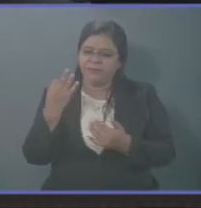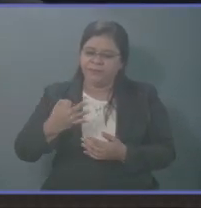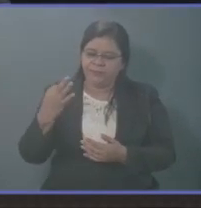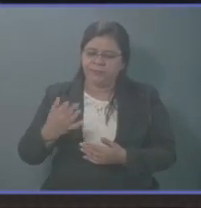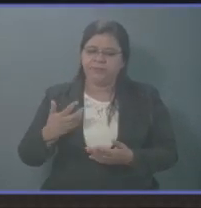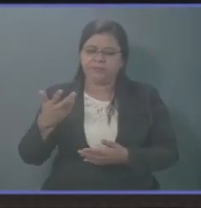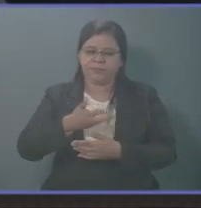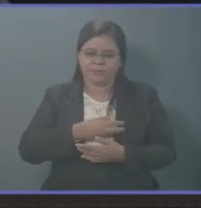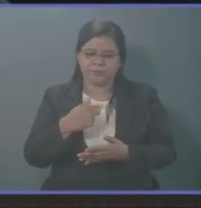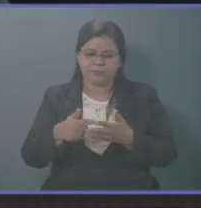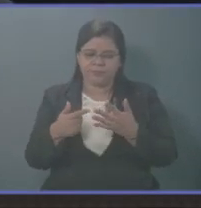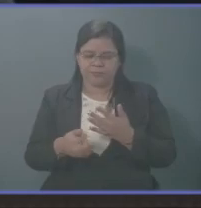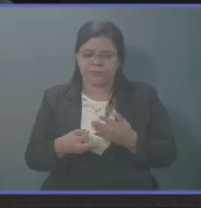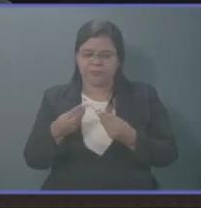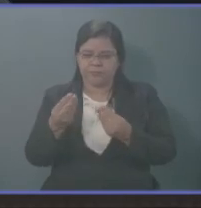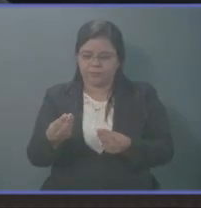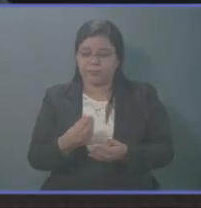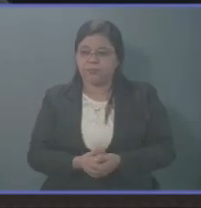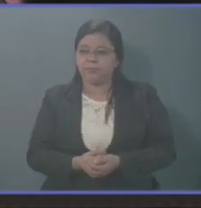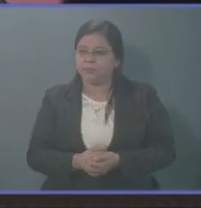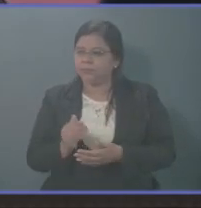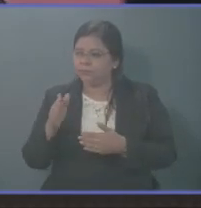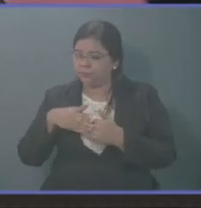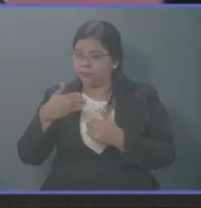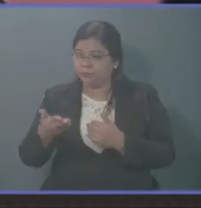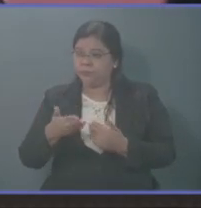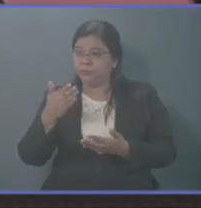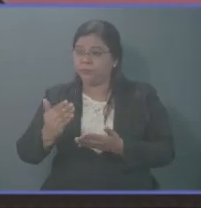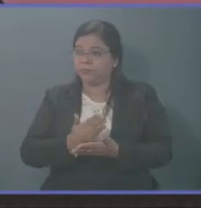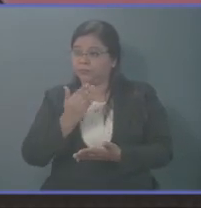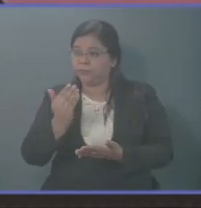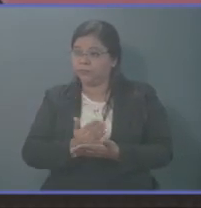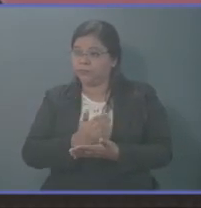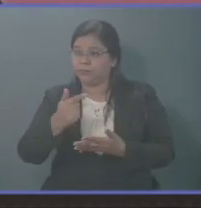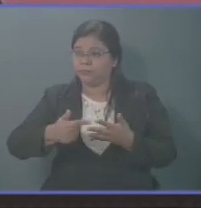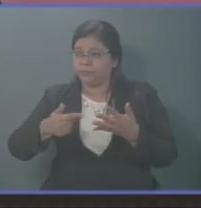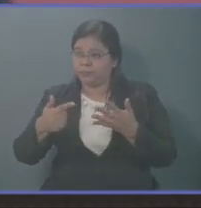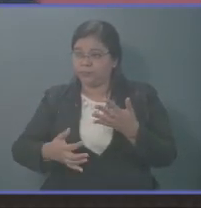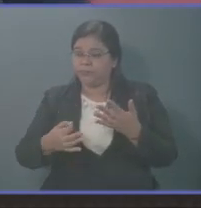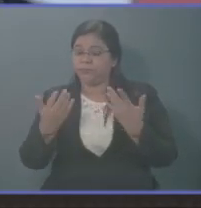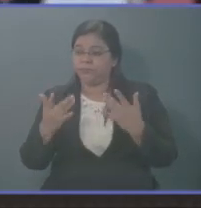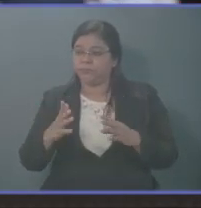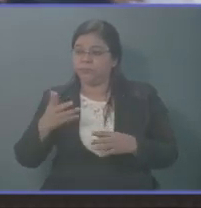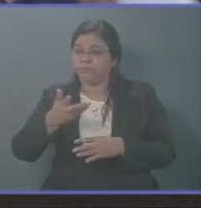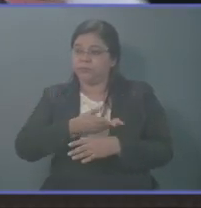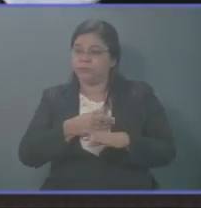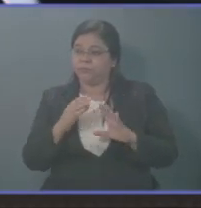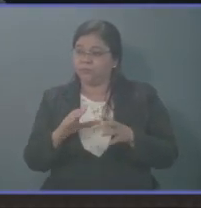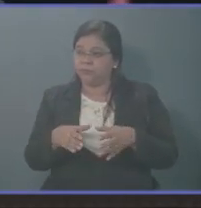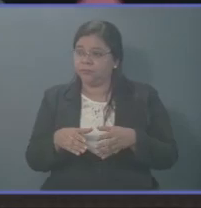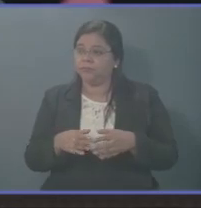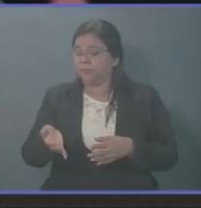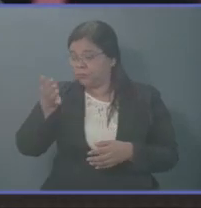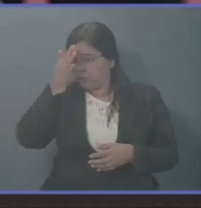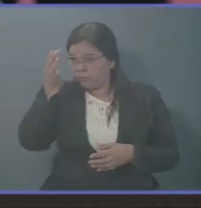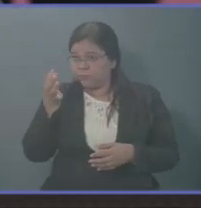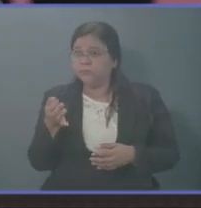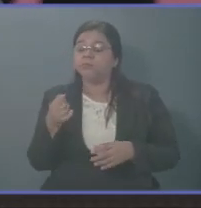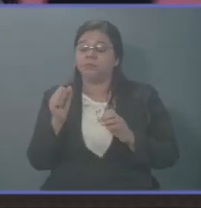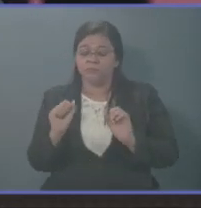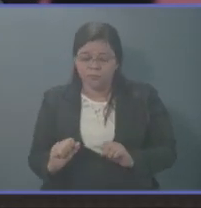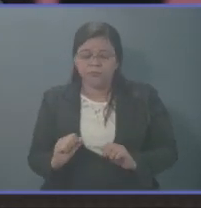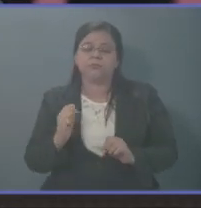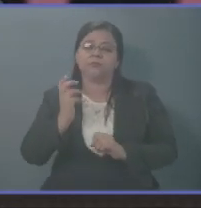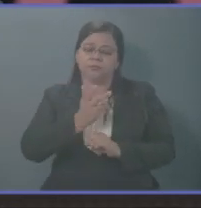emitir la mencionada ley. Luego del estudio y análisis de la iniciativa antes citada, la Comisión estima que es conveniente emitir la